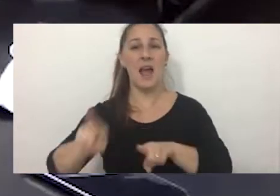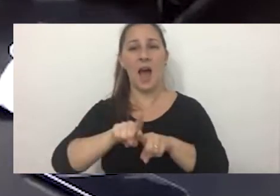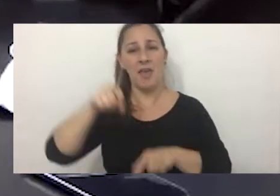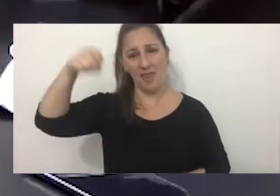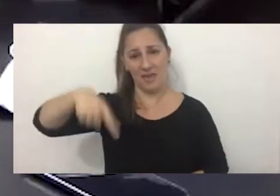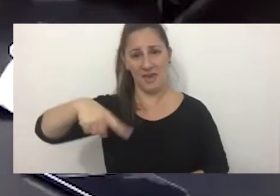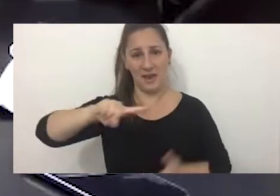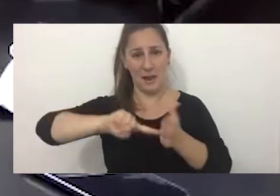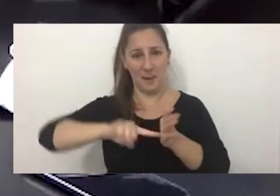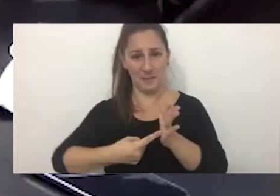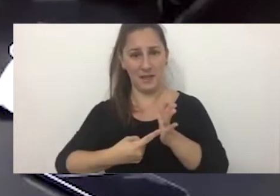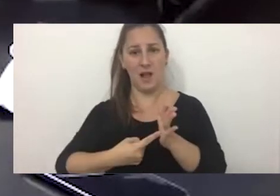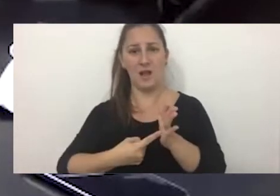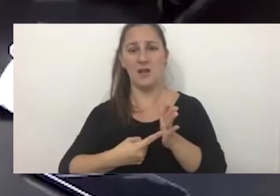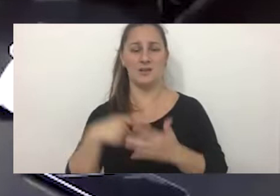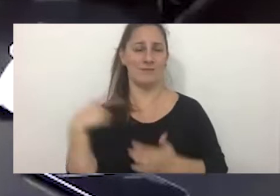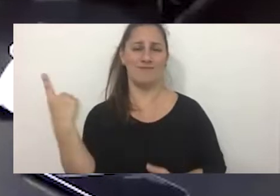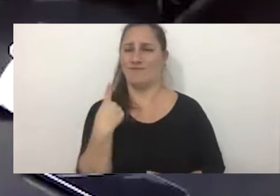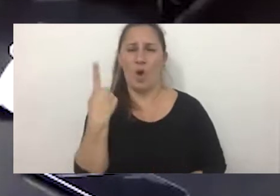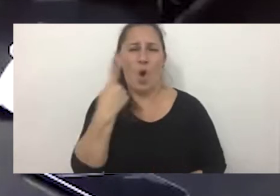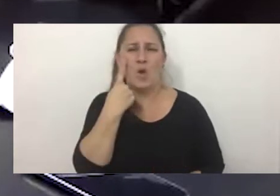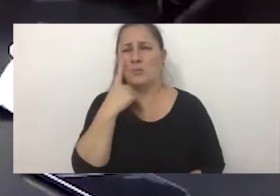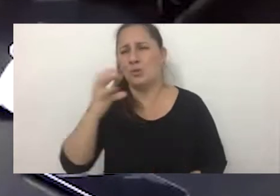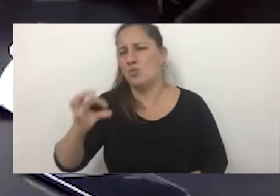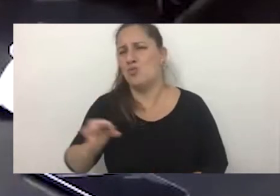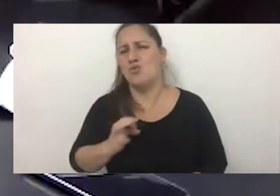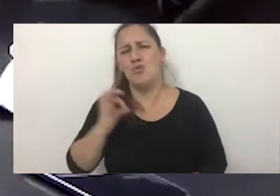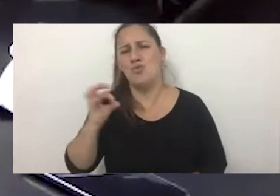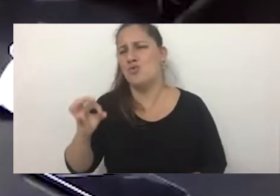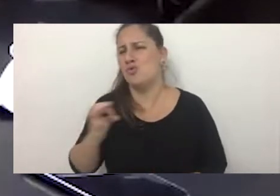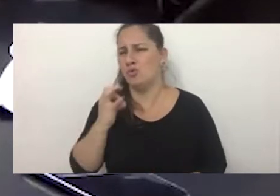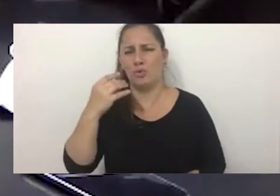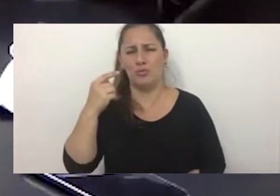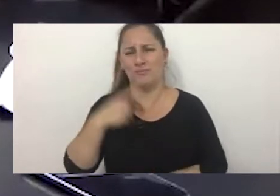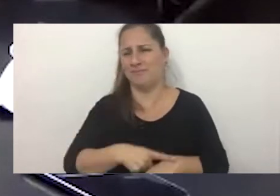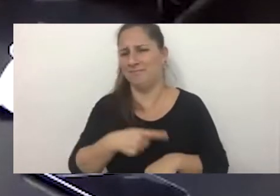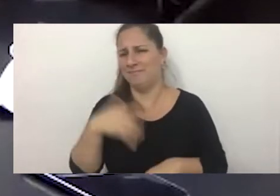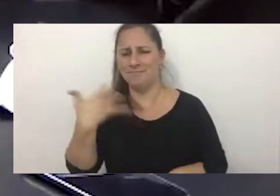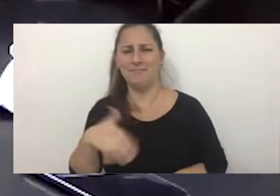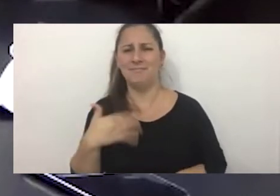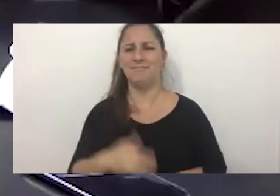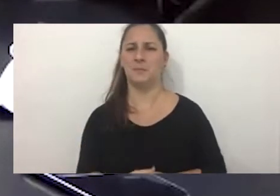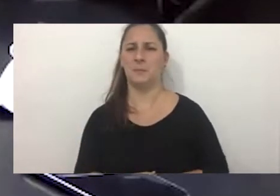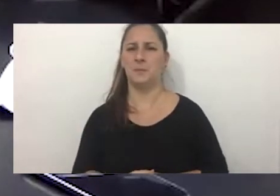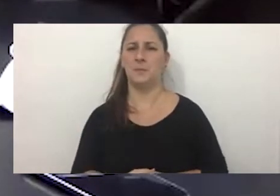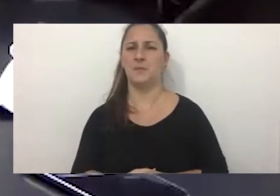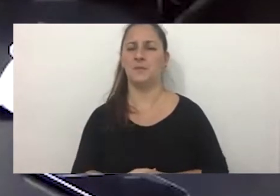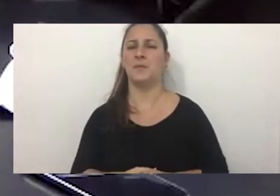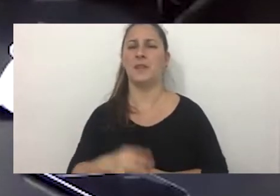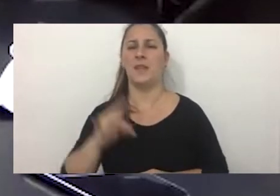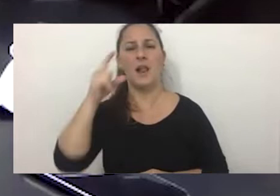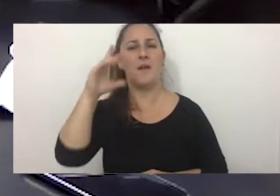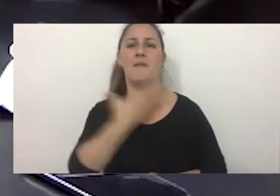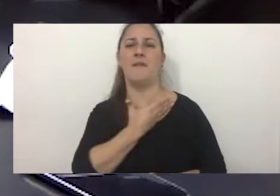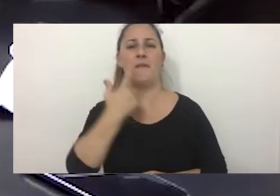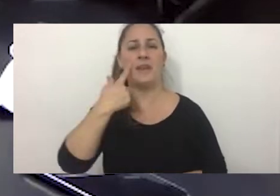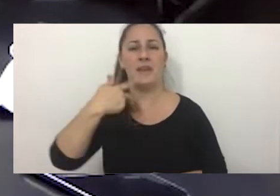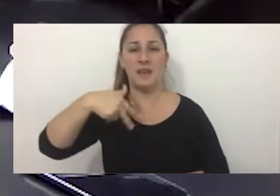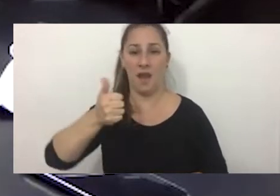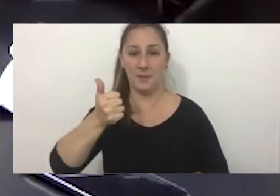no solo por el tema en sí, sino que tenemos el placer de que una de las